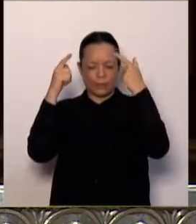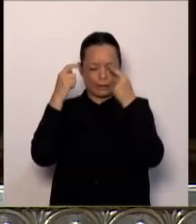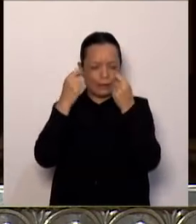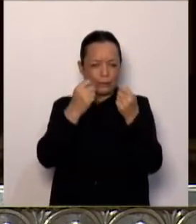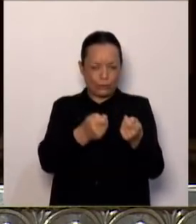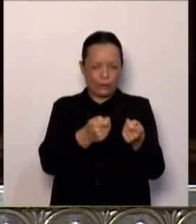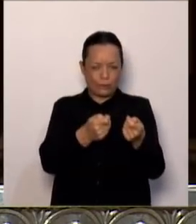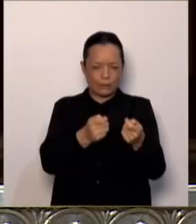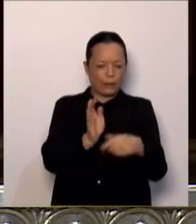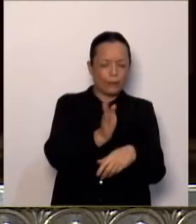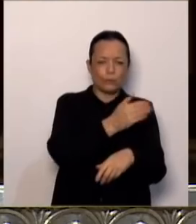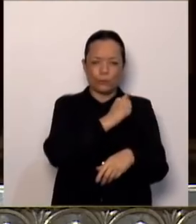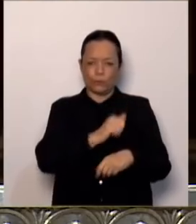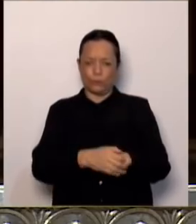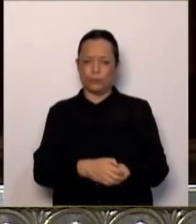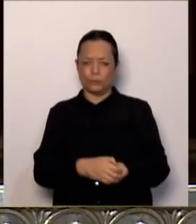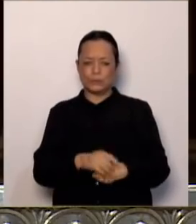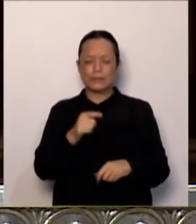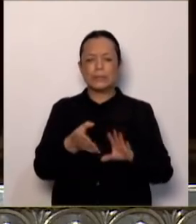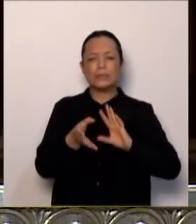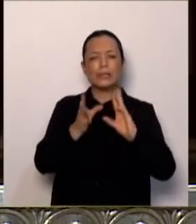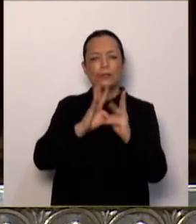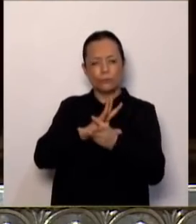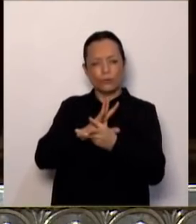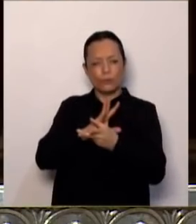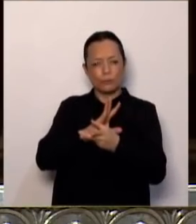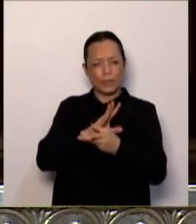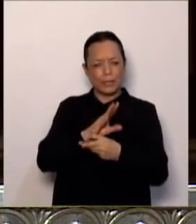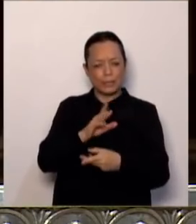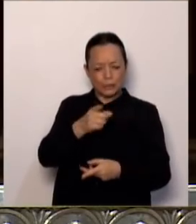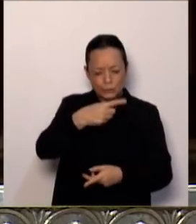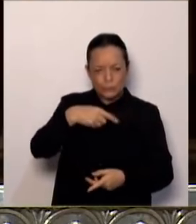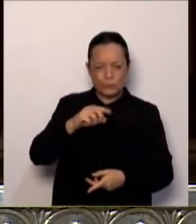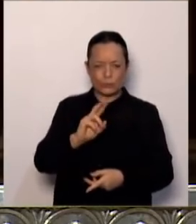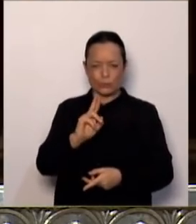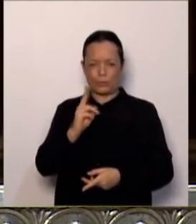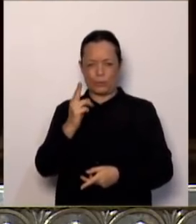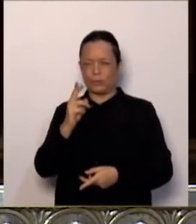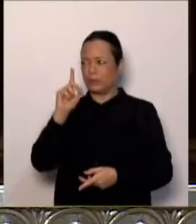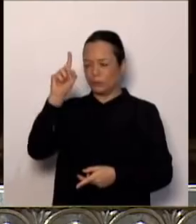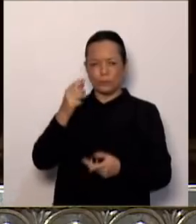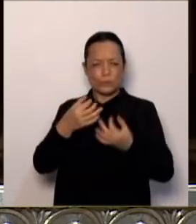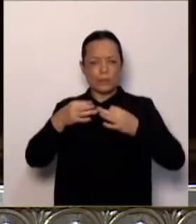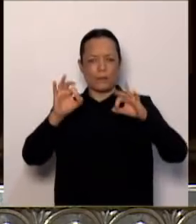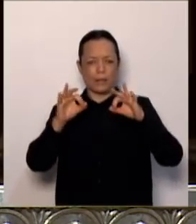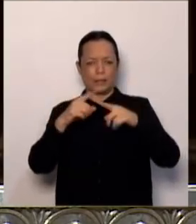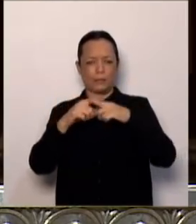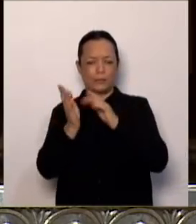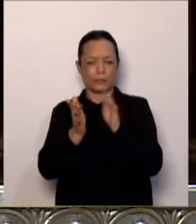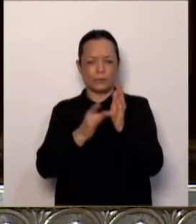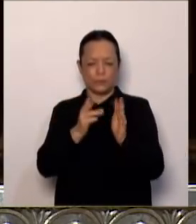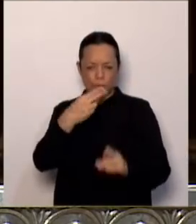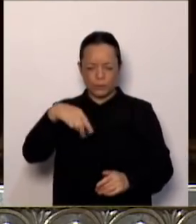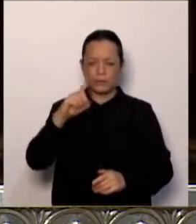debilidad humana. Así donde estuvo nuestra ruina, obraste nuestra salvación. Por Jesucristo,